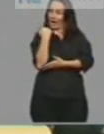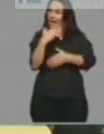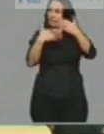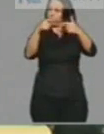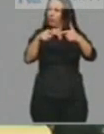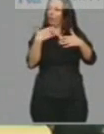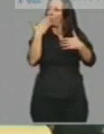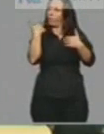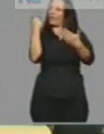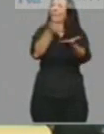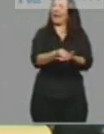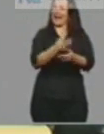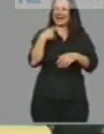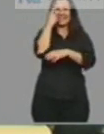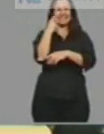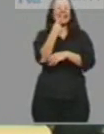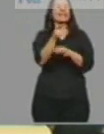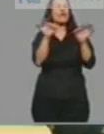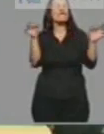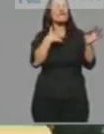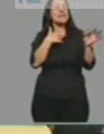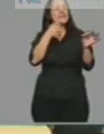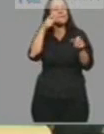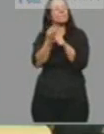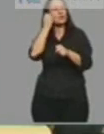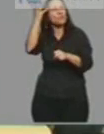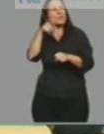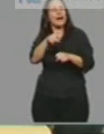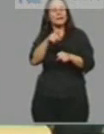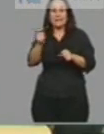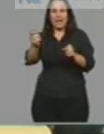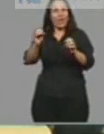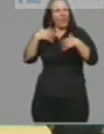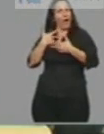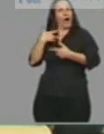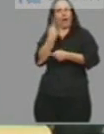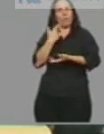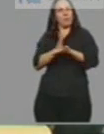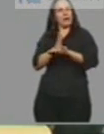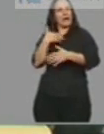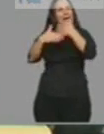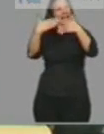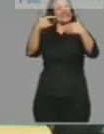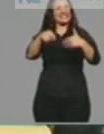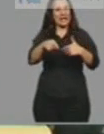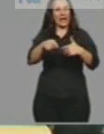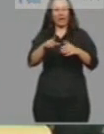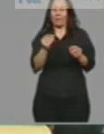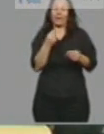frase que no me la voy a olvidar nunca más. Dijo, es necesario que nos dejen crecer para poder pagar porque